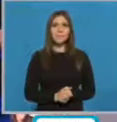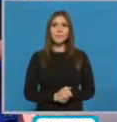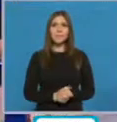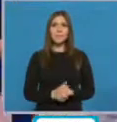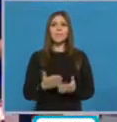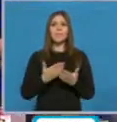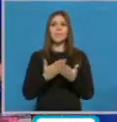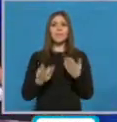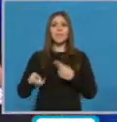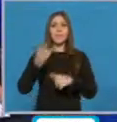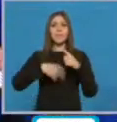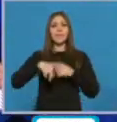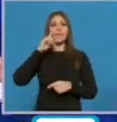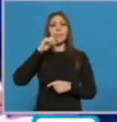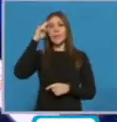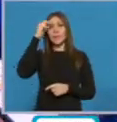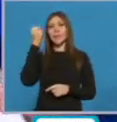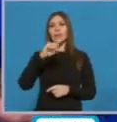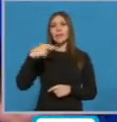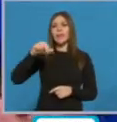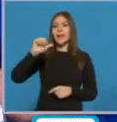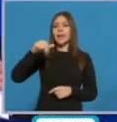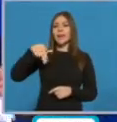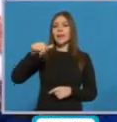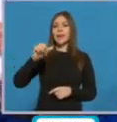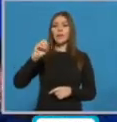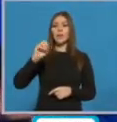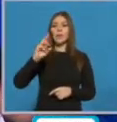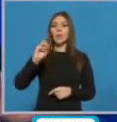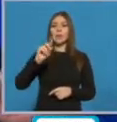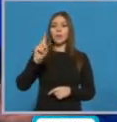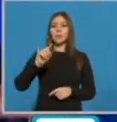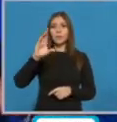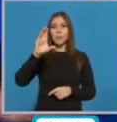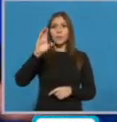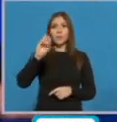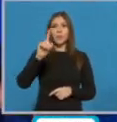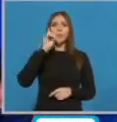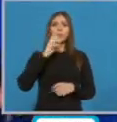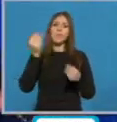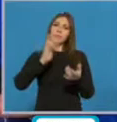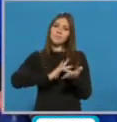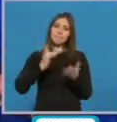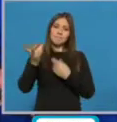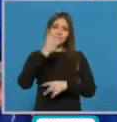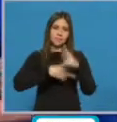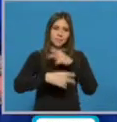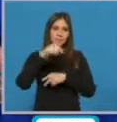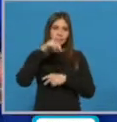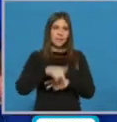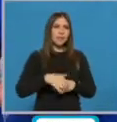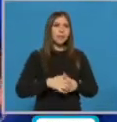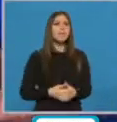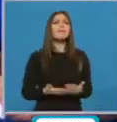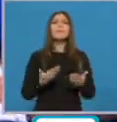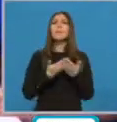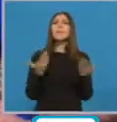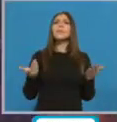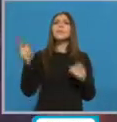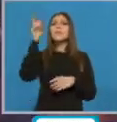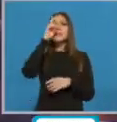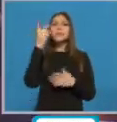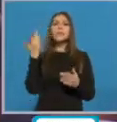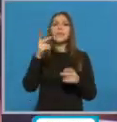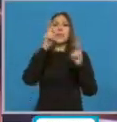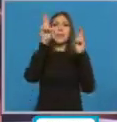Pues aquí tenemos a una experta, Ana Orozco, consultora de imagen. Muchísimas gracias por venir. Ahora sí, dinos acerca de este tema